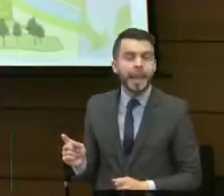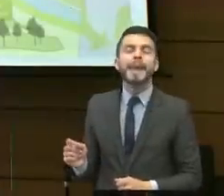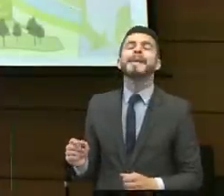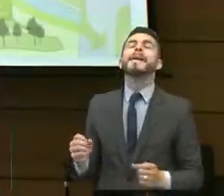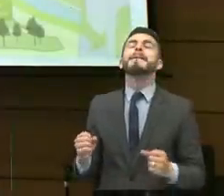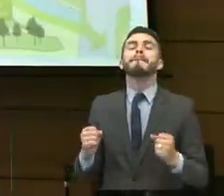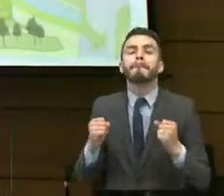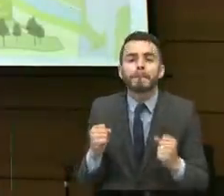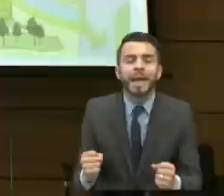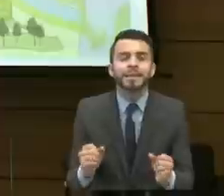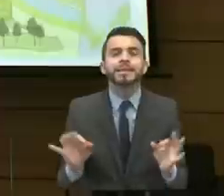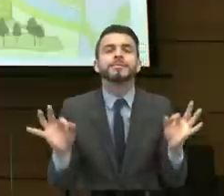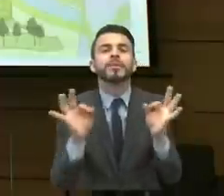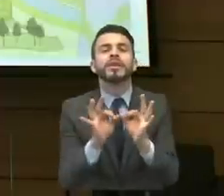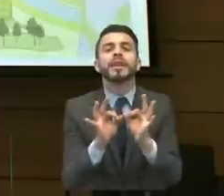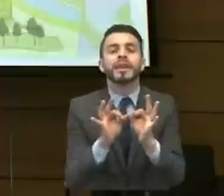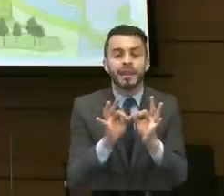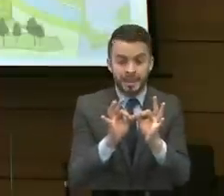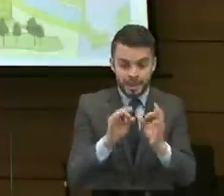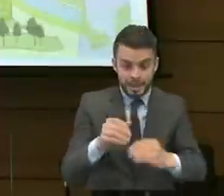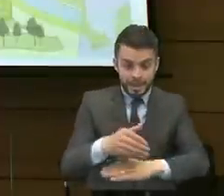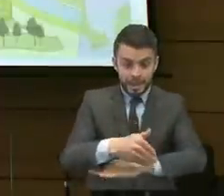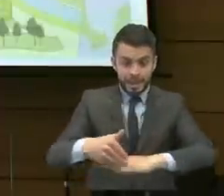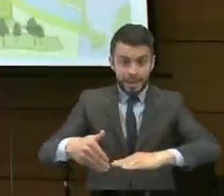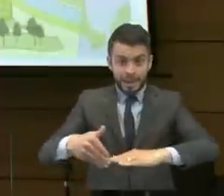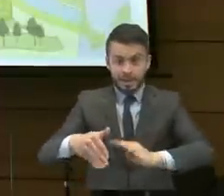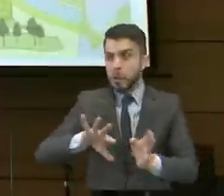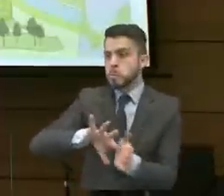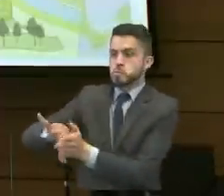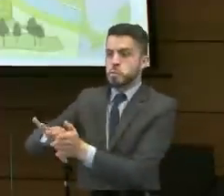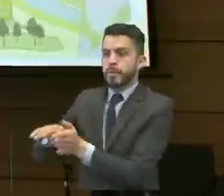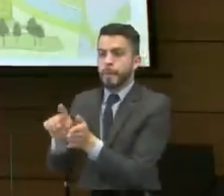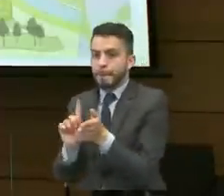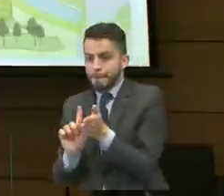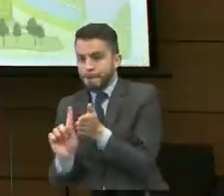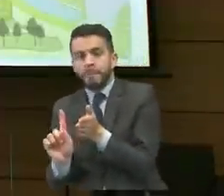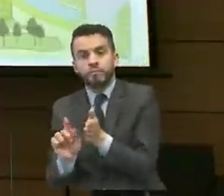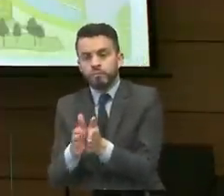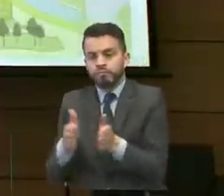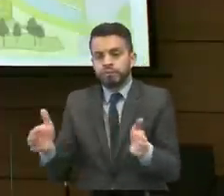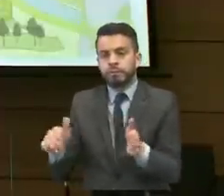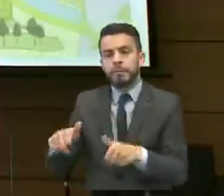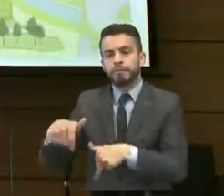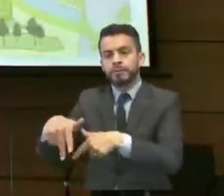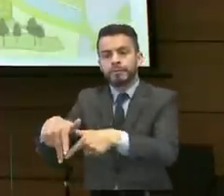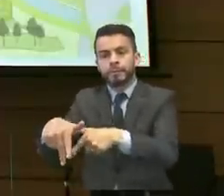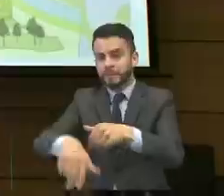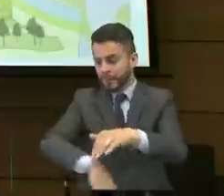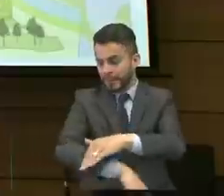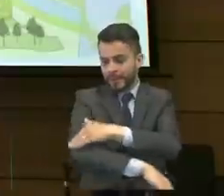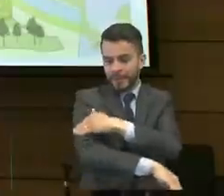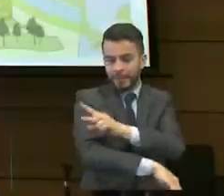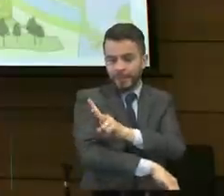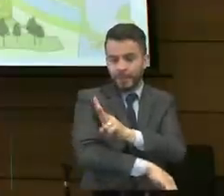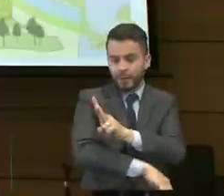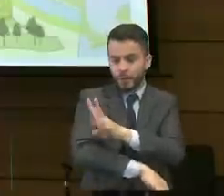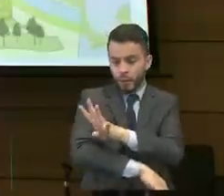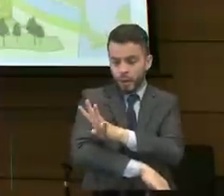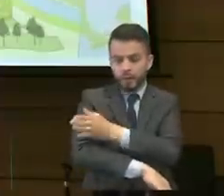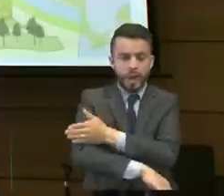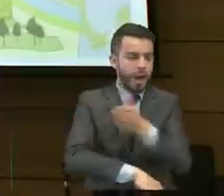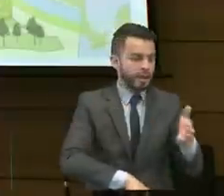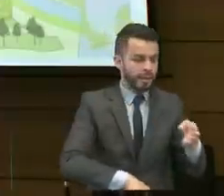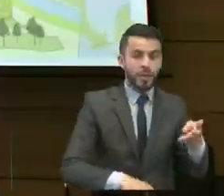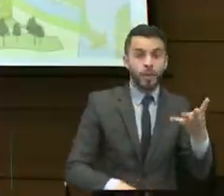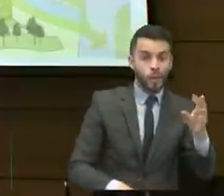privilegiar, prácticamente extender la peatonalización de la séptima, de la 24 a la 40.